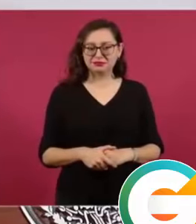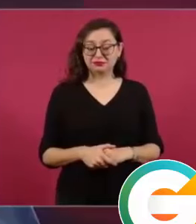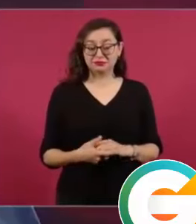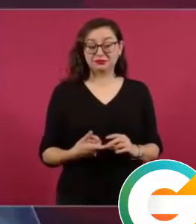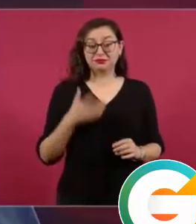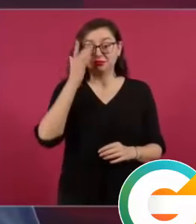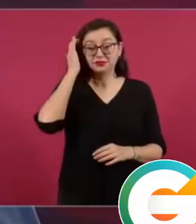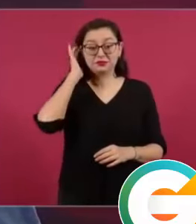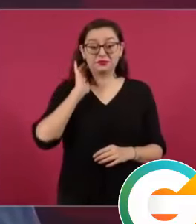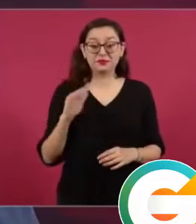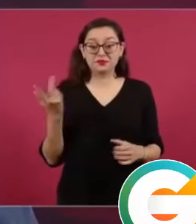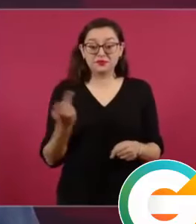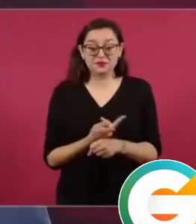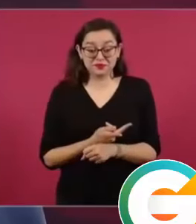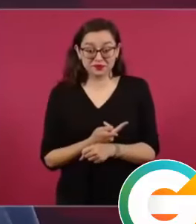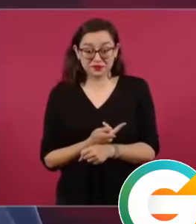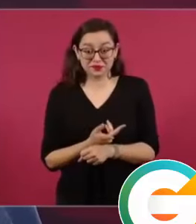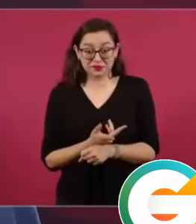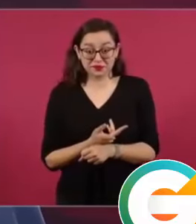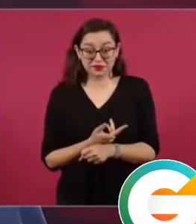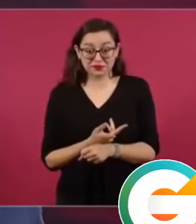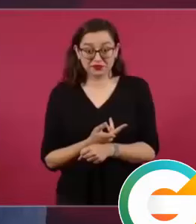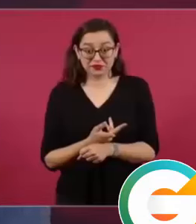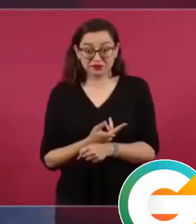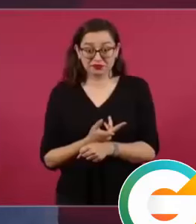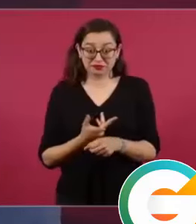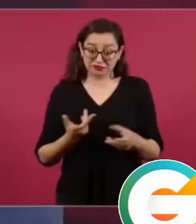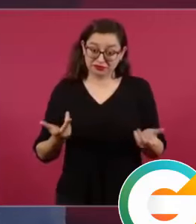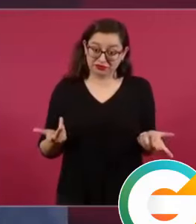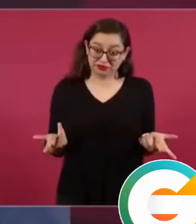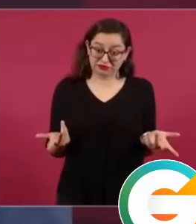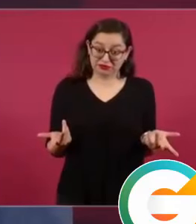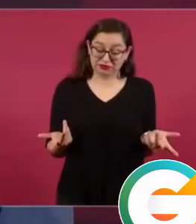Entonces, nada más